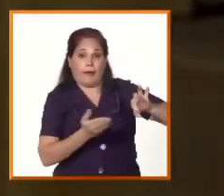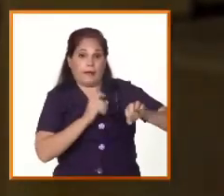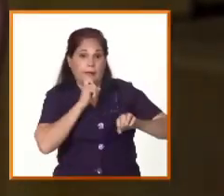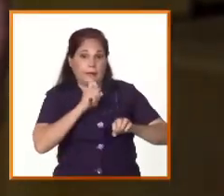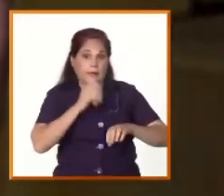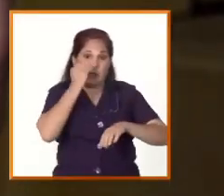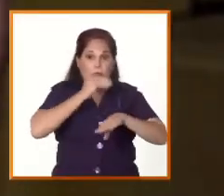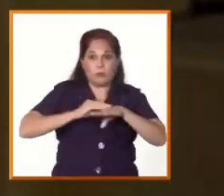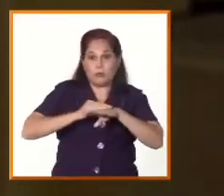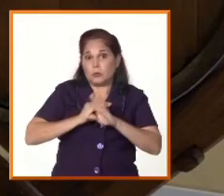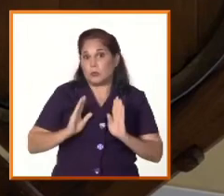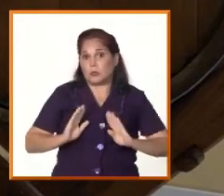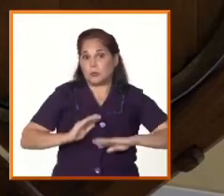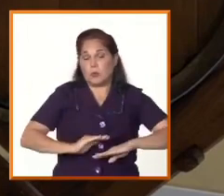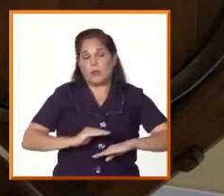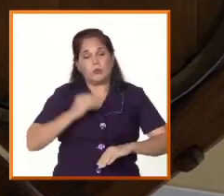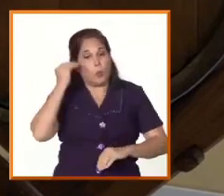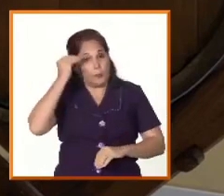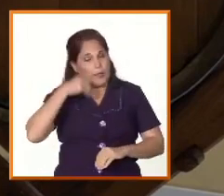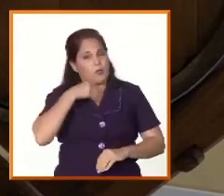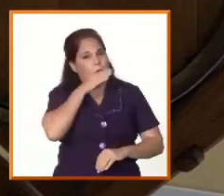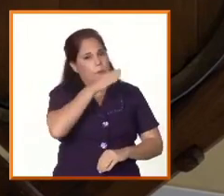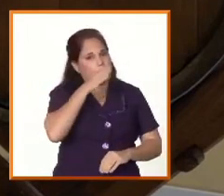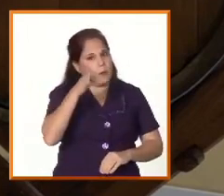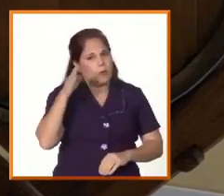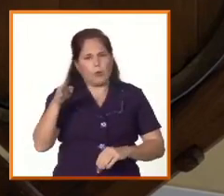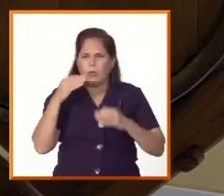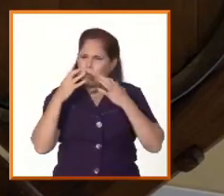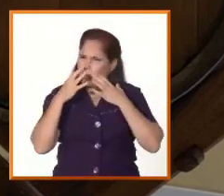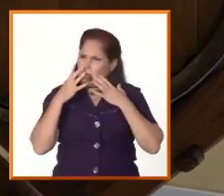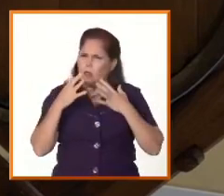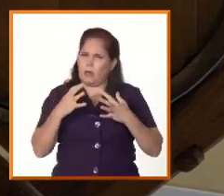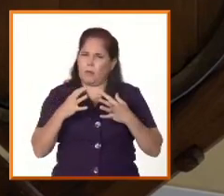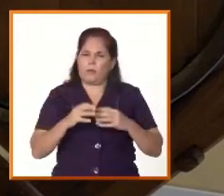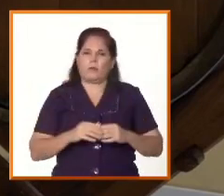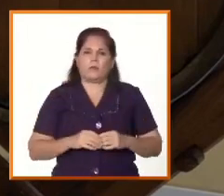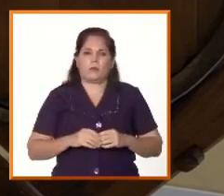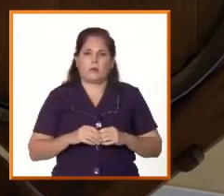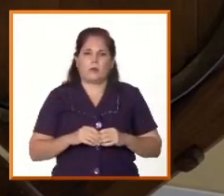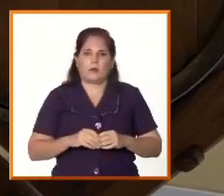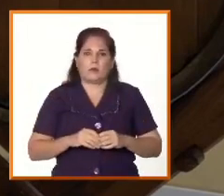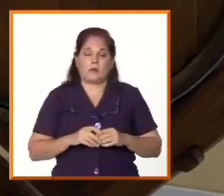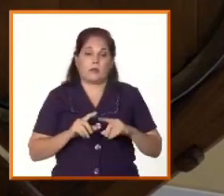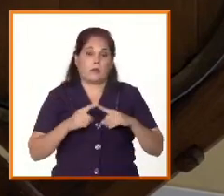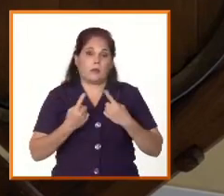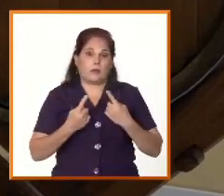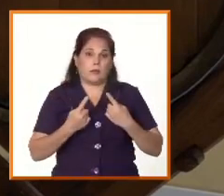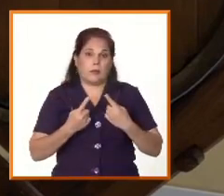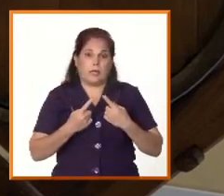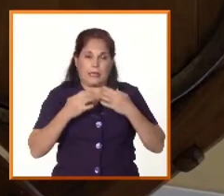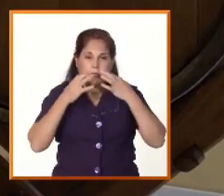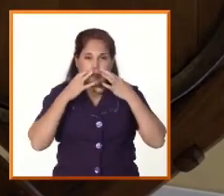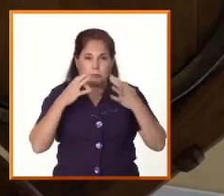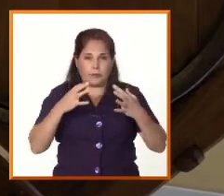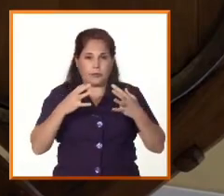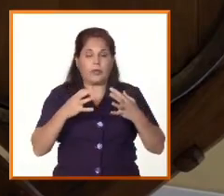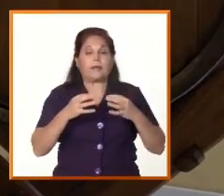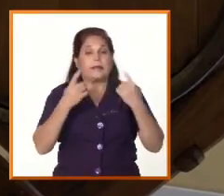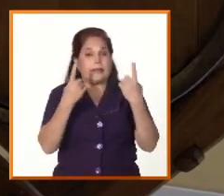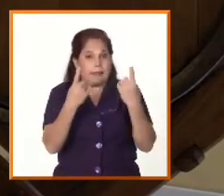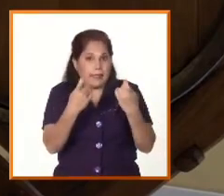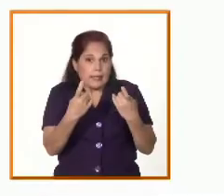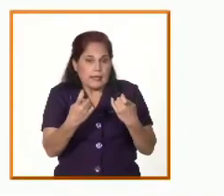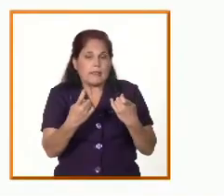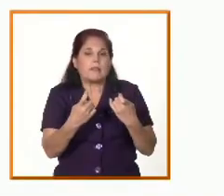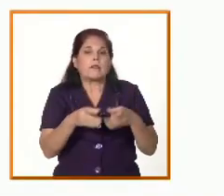en fin yo creo que recorrido fue muy importante sobre todo el punto de vista de la comprensión de la realidad y las necesidades